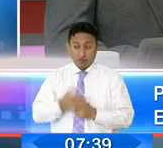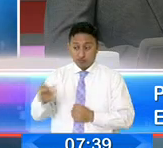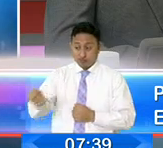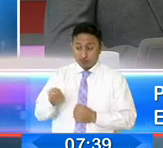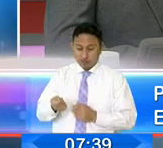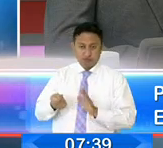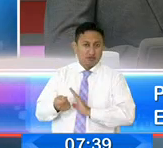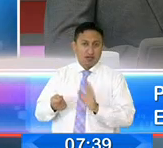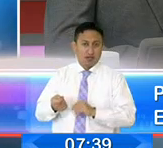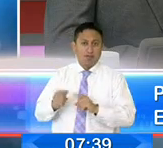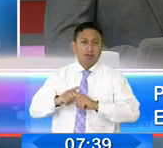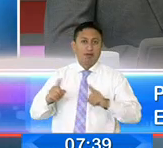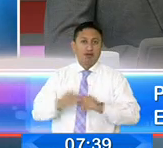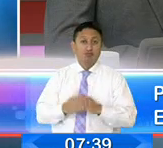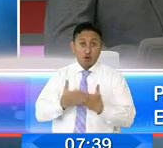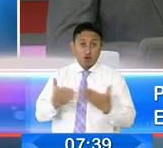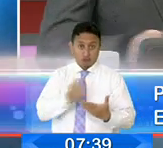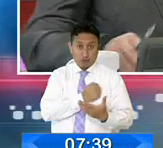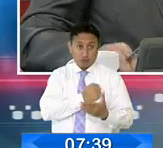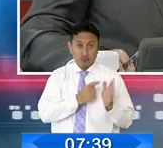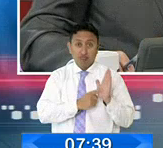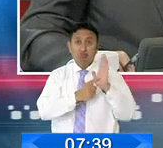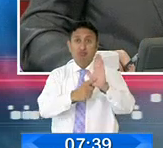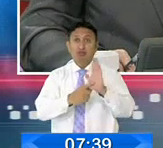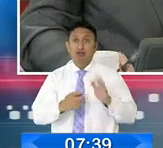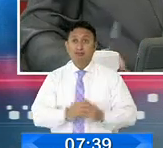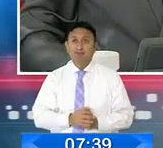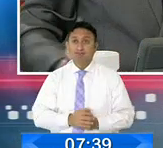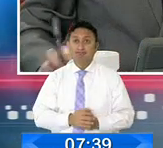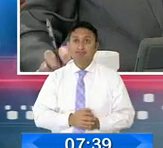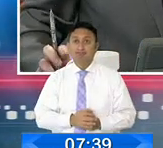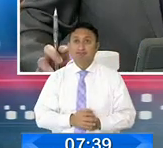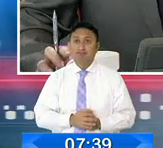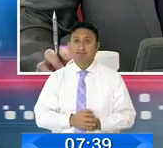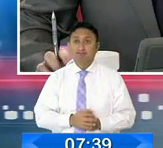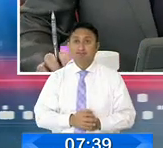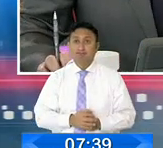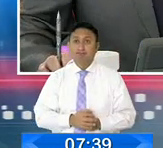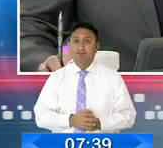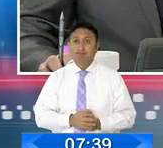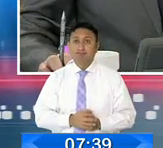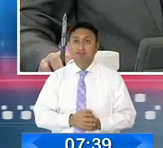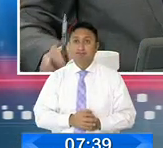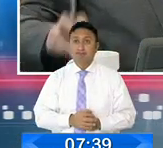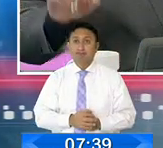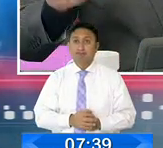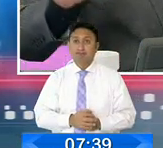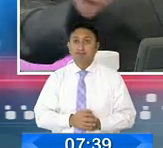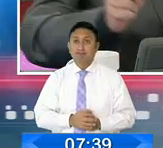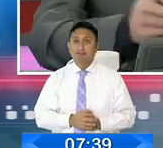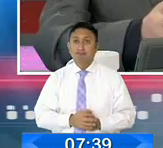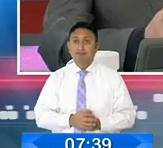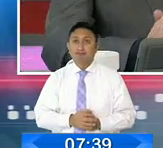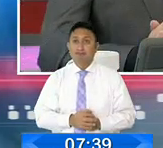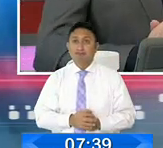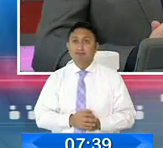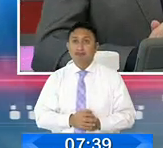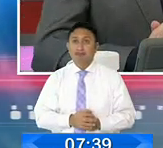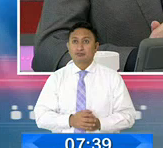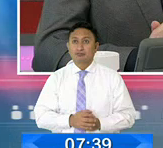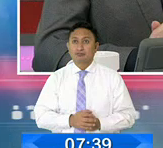Roberto, transparentar los patrimonios. Finalmente, asambleísta, antes de ¿cuáles son los patrimonios de los